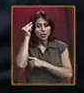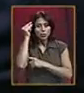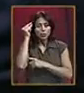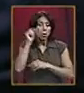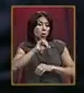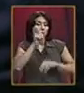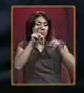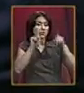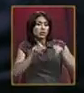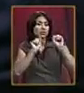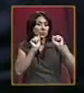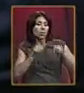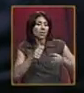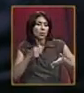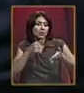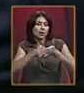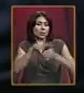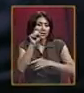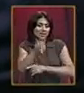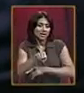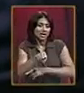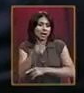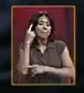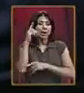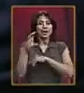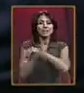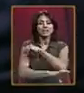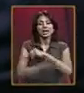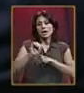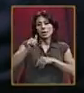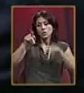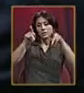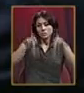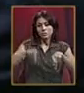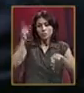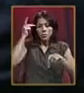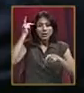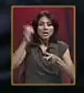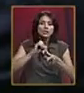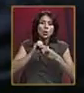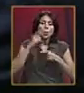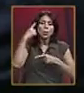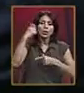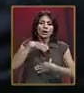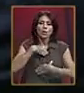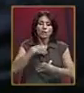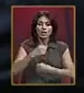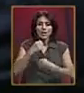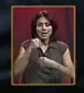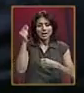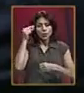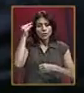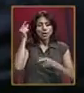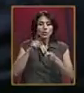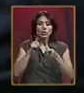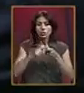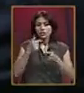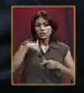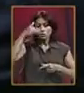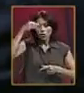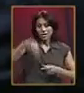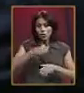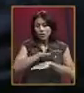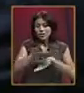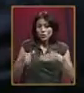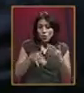sea para castigar a otros actores políticos o porque confían en el gobierno. Entonces yo creo que en toda esta discusión